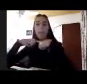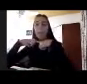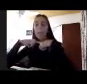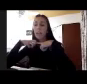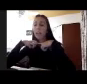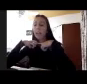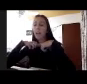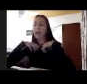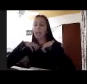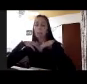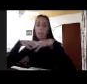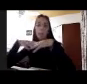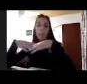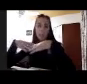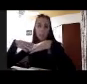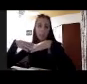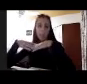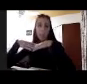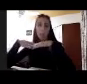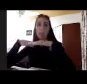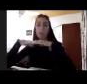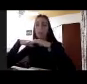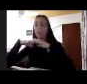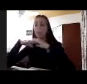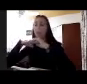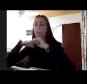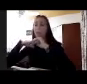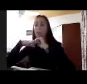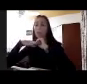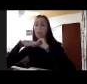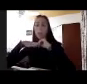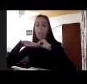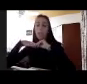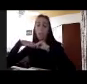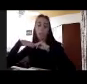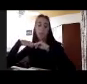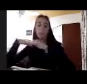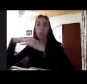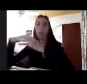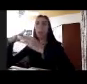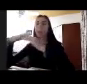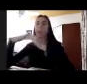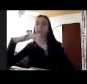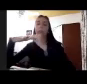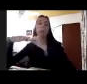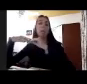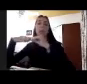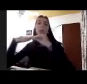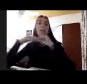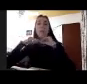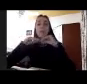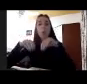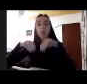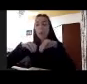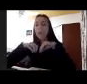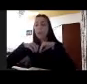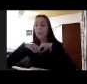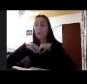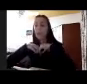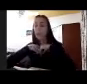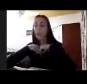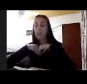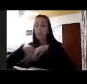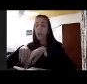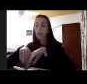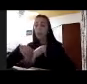vivienda es que tenga adaptabilidad, no, digamos, como intencionarme en es tal usuario, sino